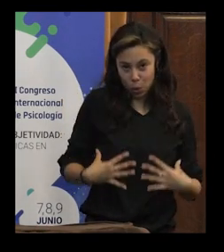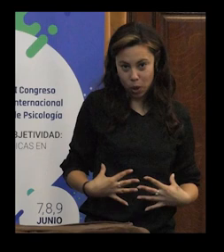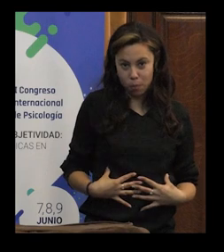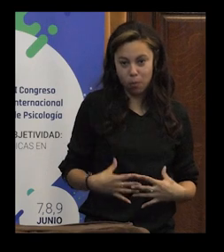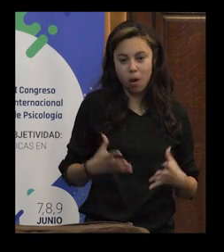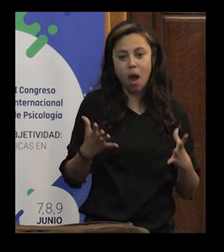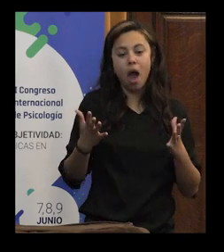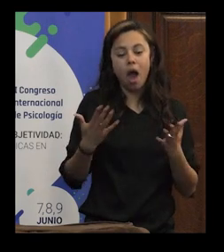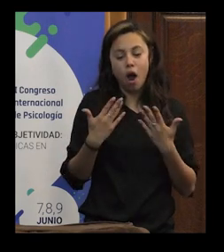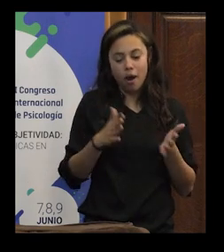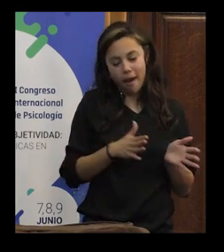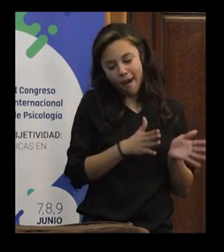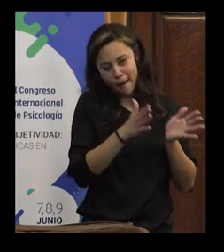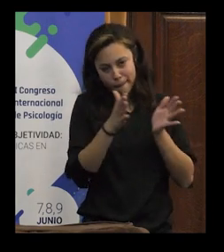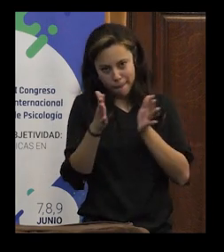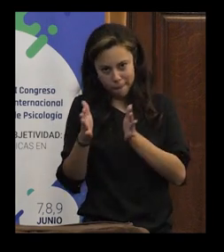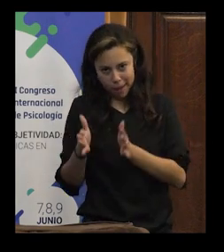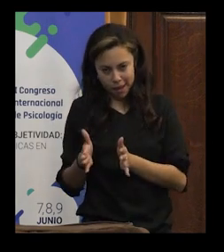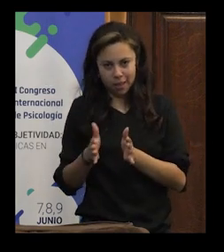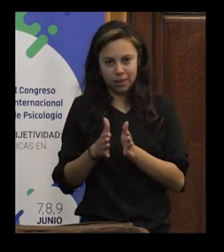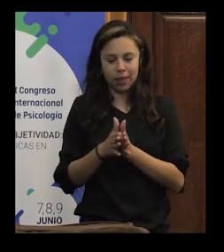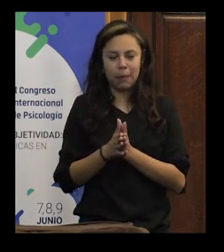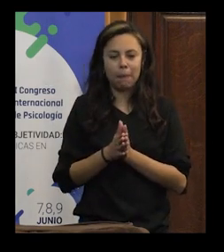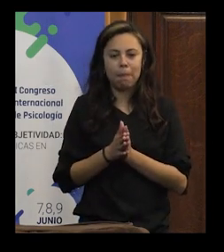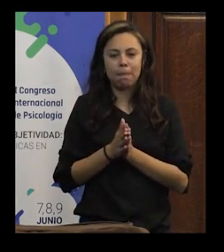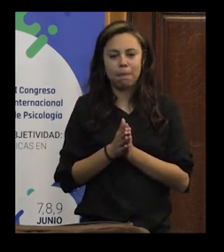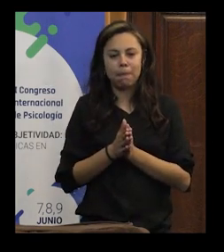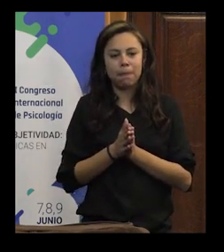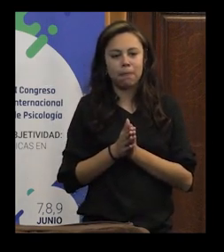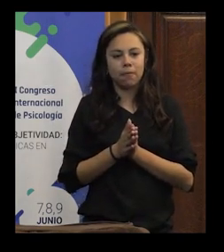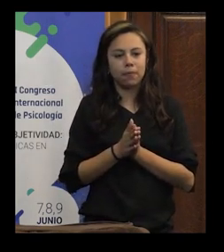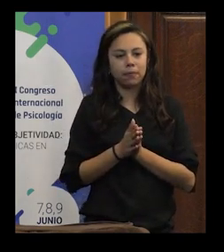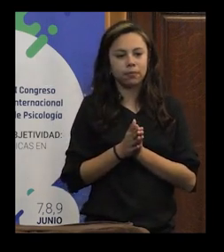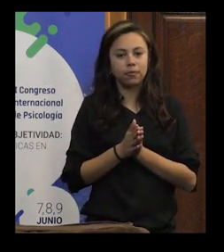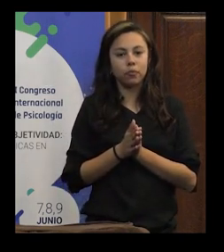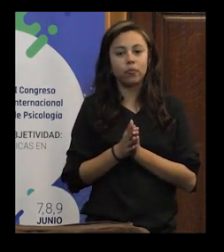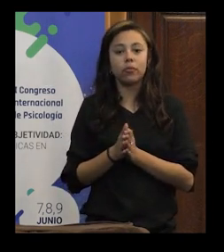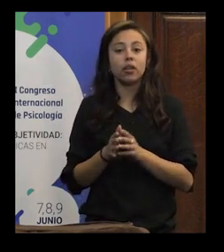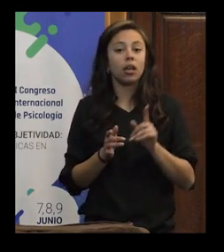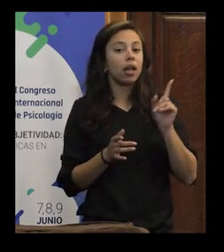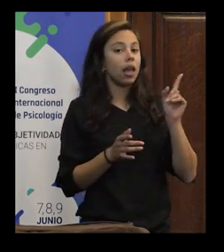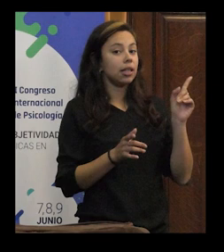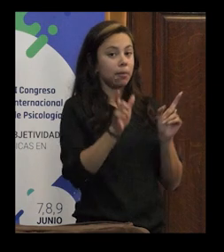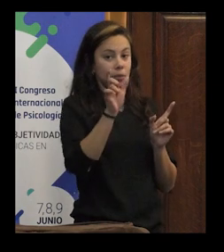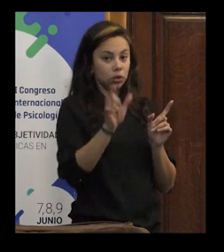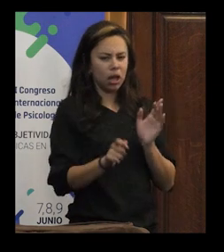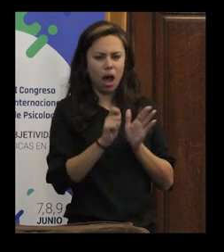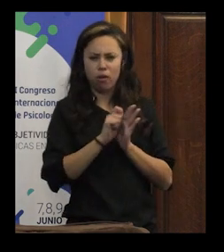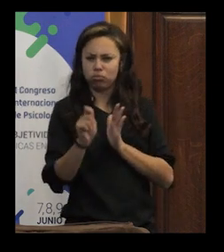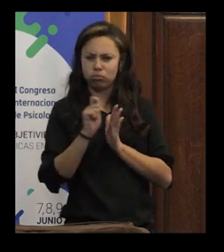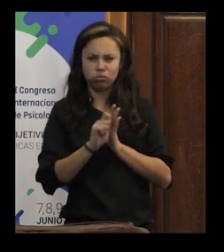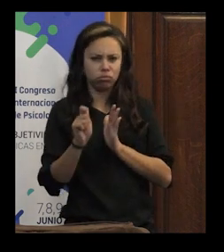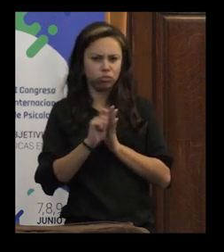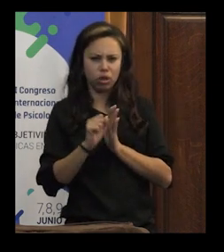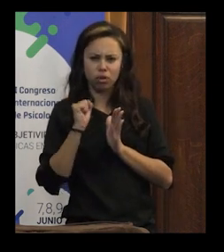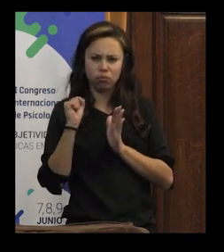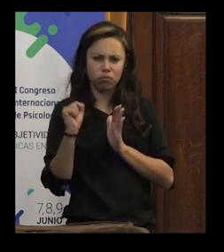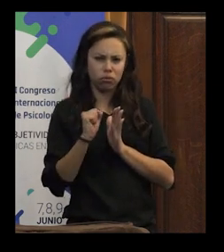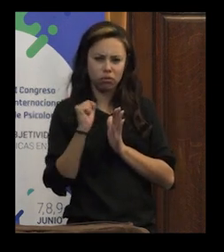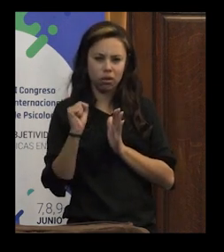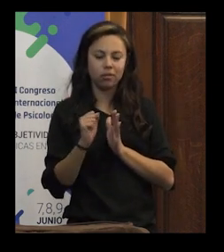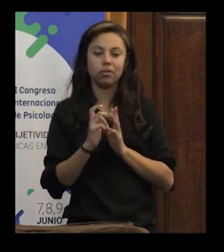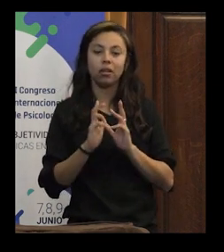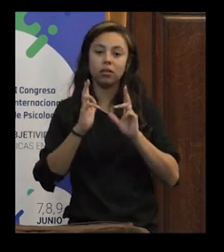Esto es Castiel, un amigo. Luis David Castiel y sus colaboradores, en un artículo